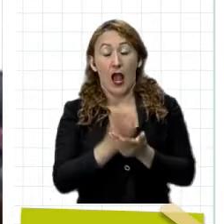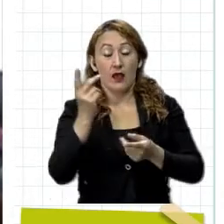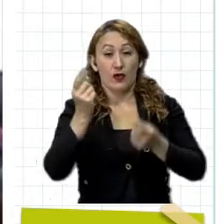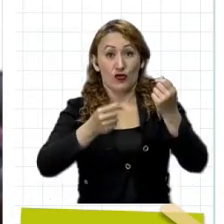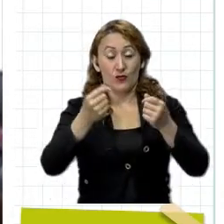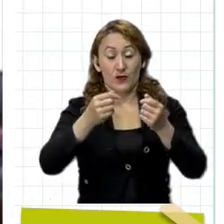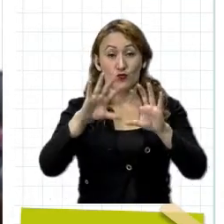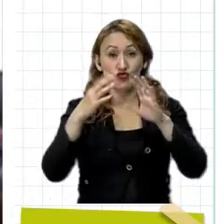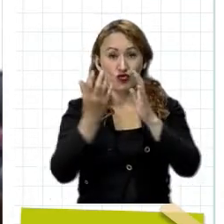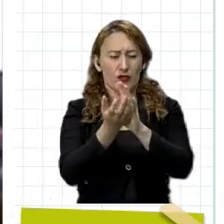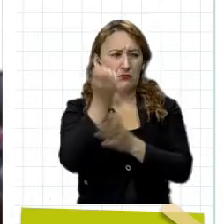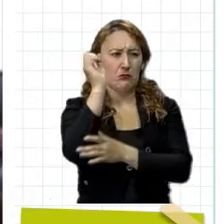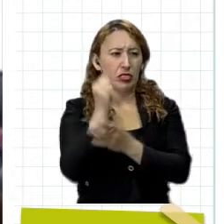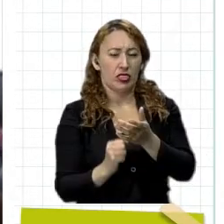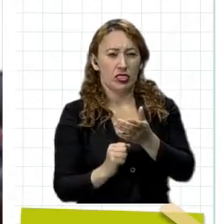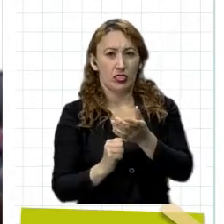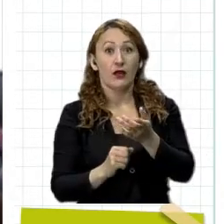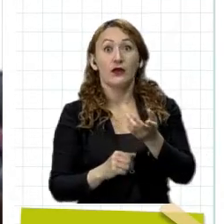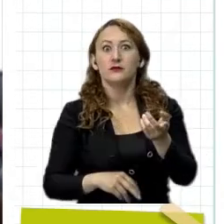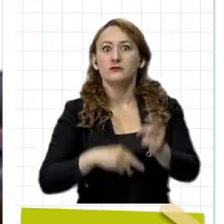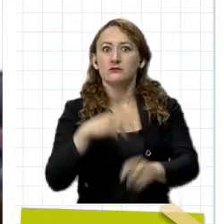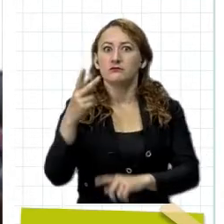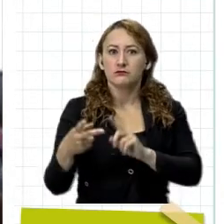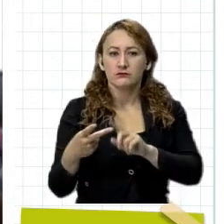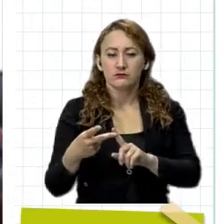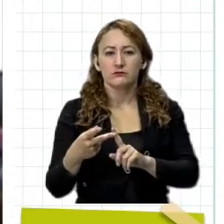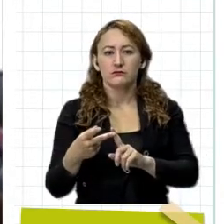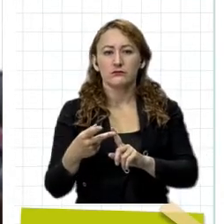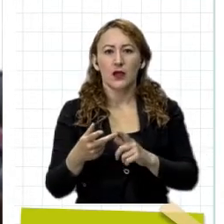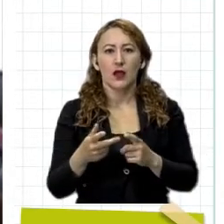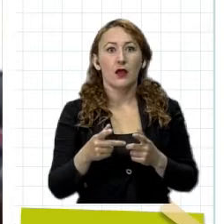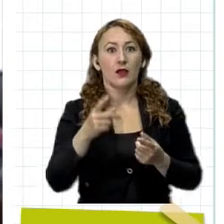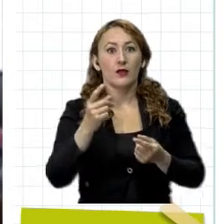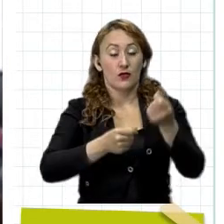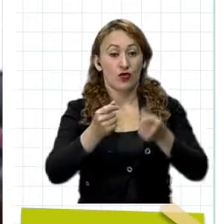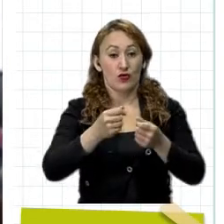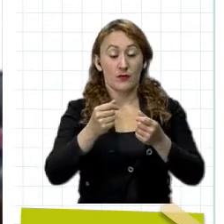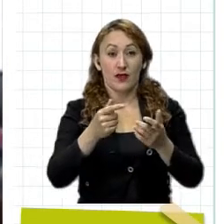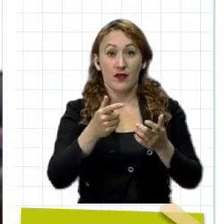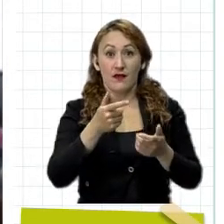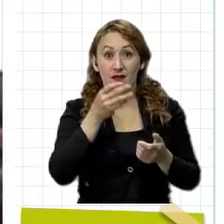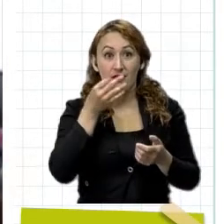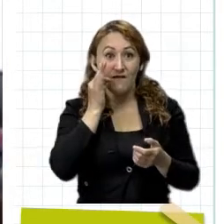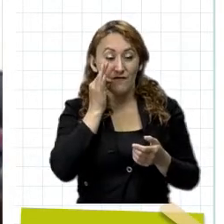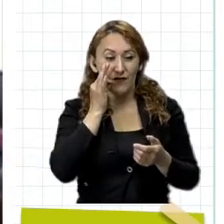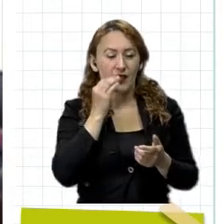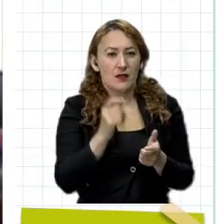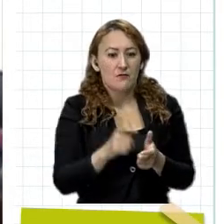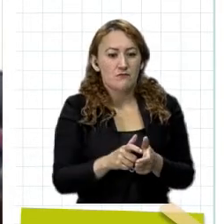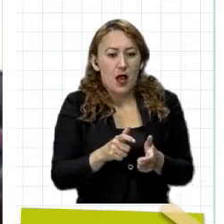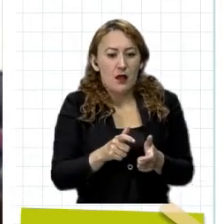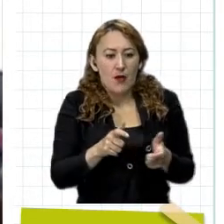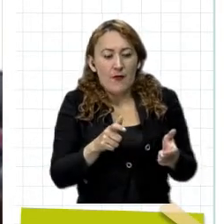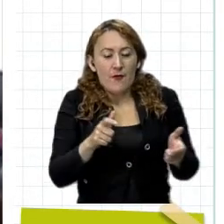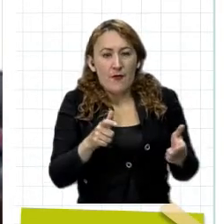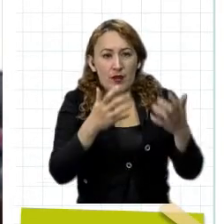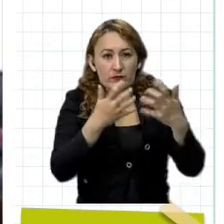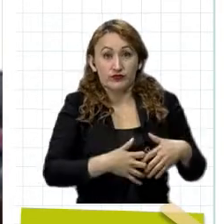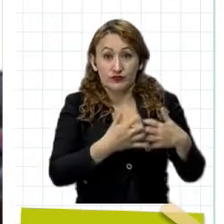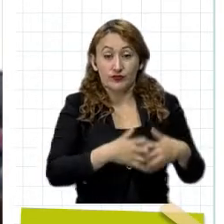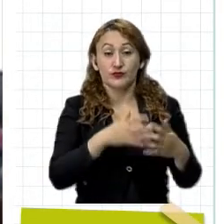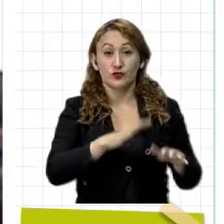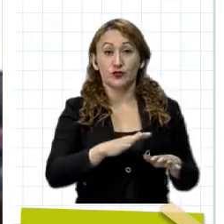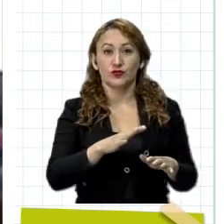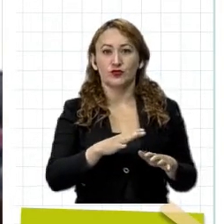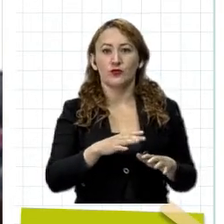mundial, pero al mismo tiempo la expansión de la economía cafetera, una creciente industrialización, la llegada del Partido